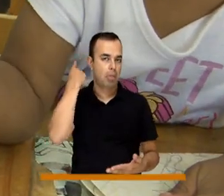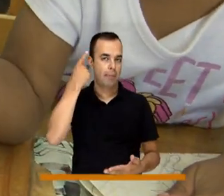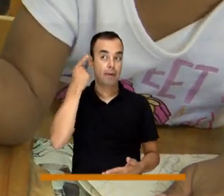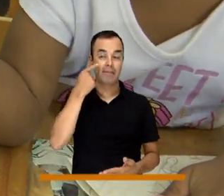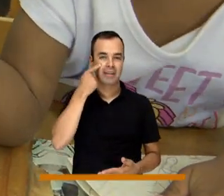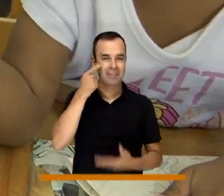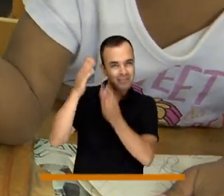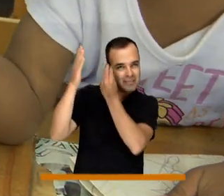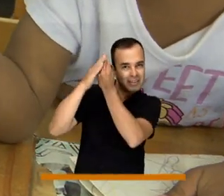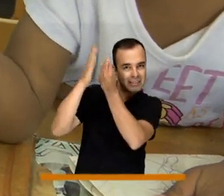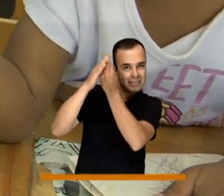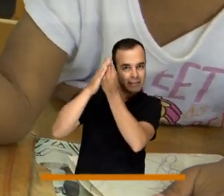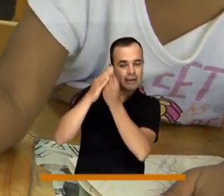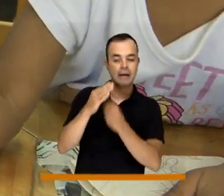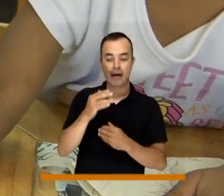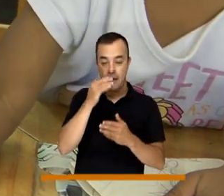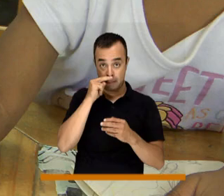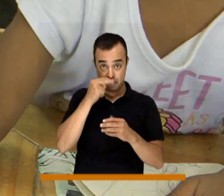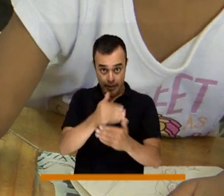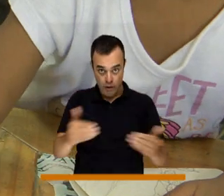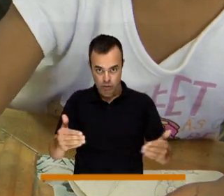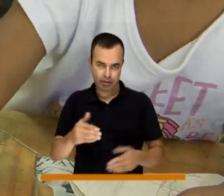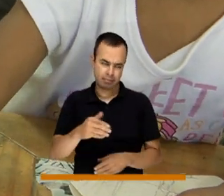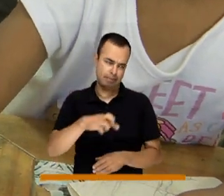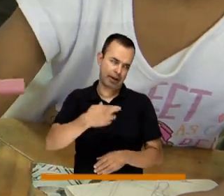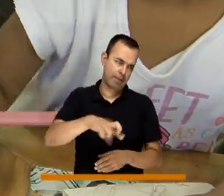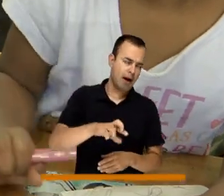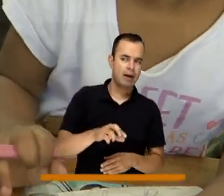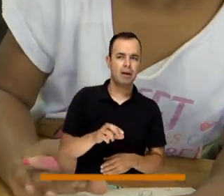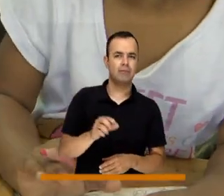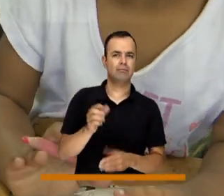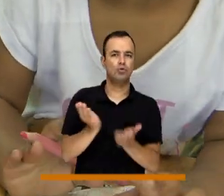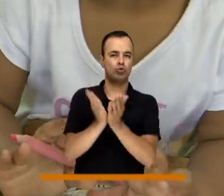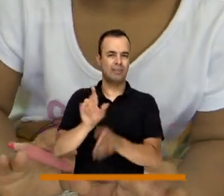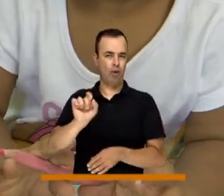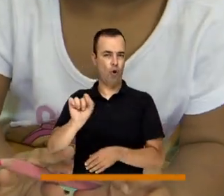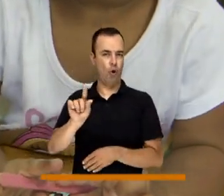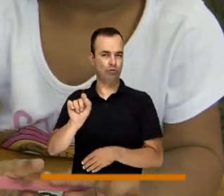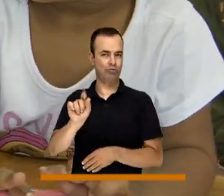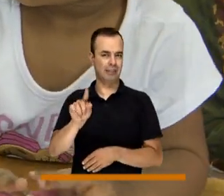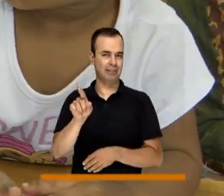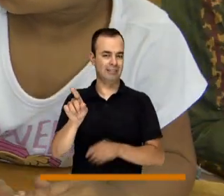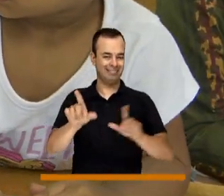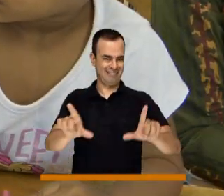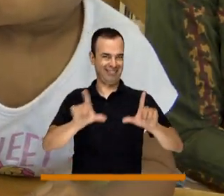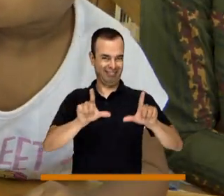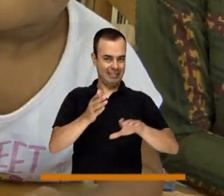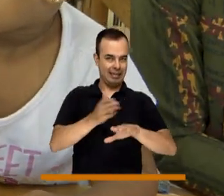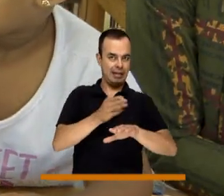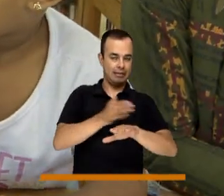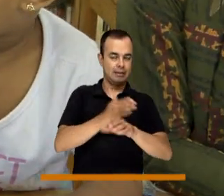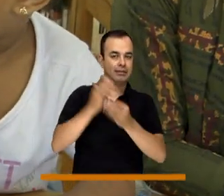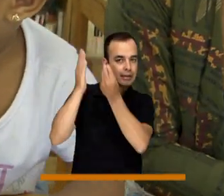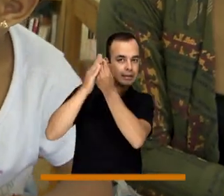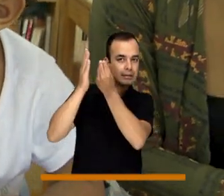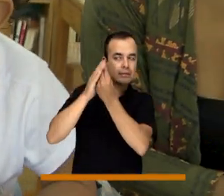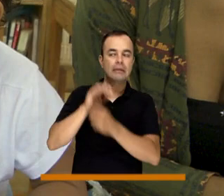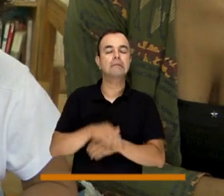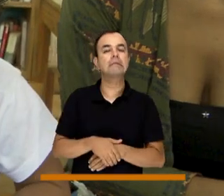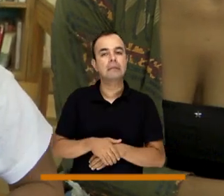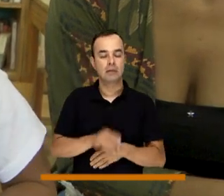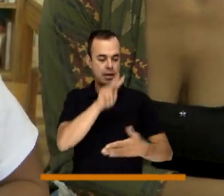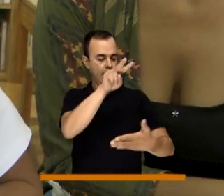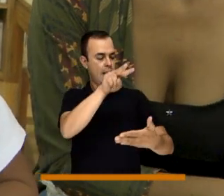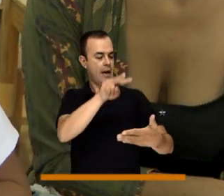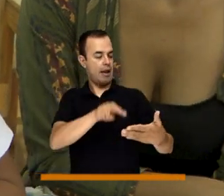Saber, los niños de primaria y los bachilleres o chicos de 11 están por